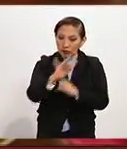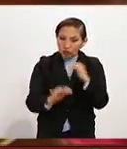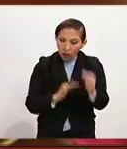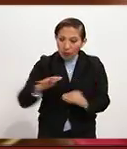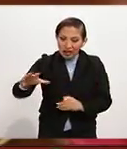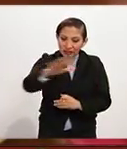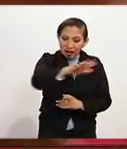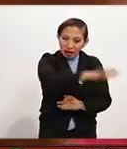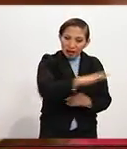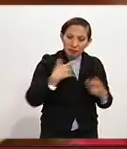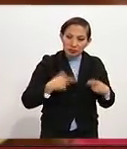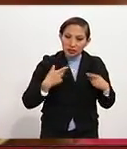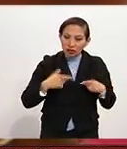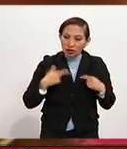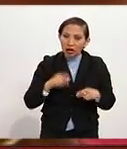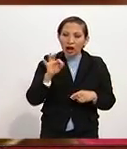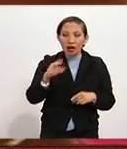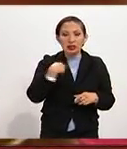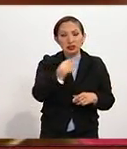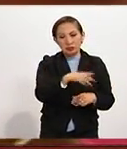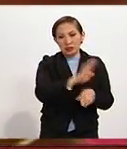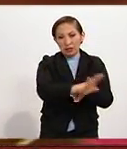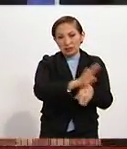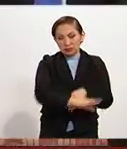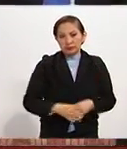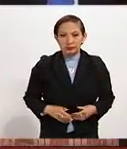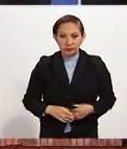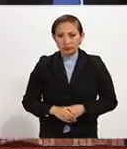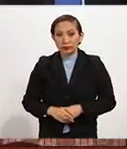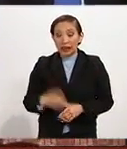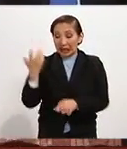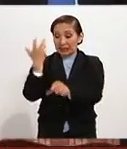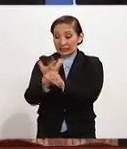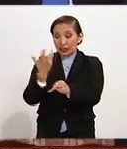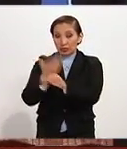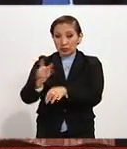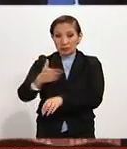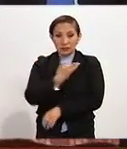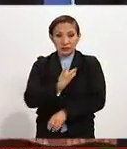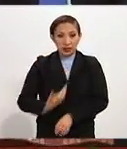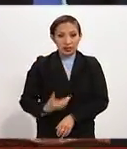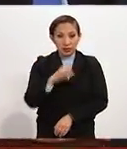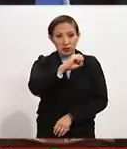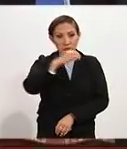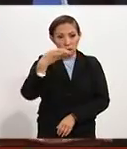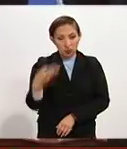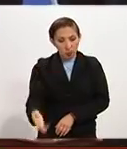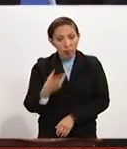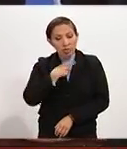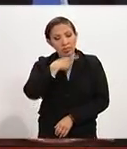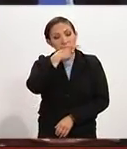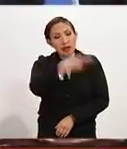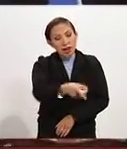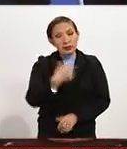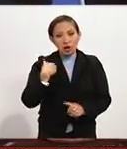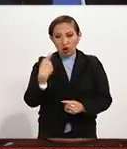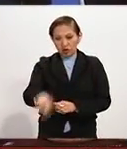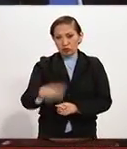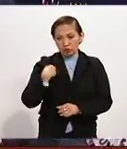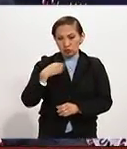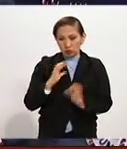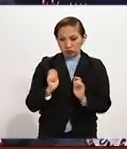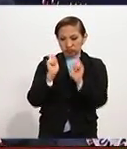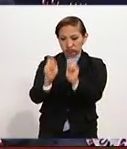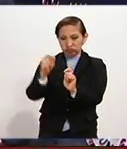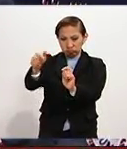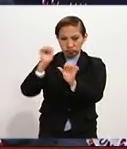los sectores de la sociedad en la nación sudamericana. En Estados Unidos, el presidente Barack Obama aseguró a través de su vocero,